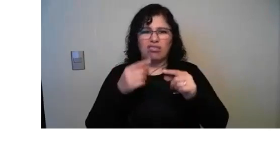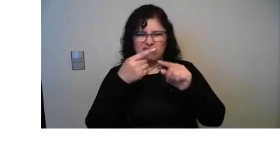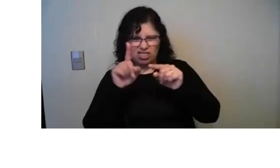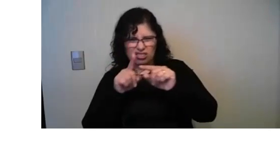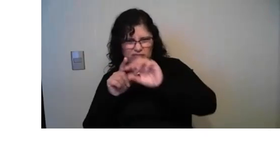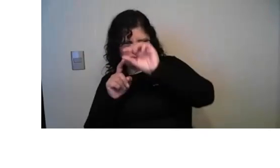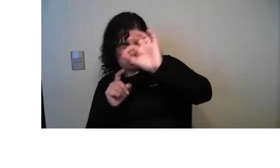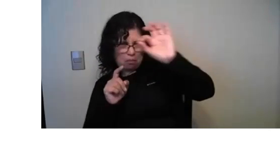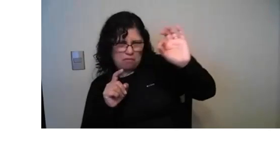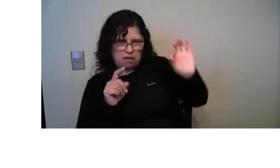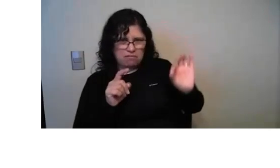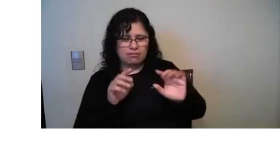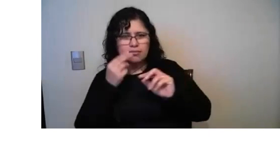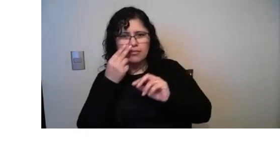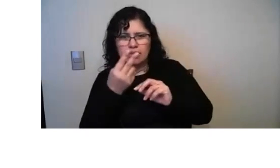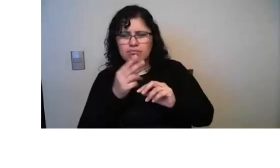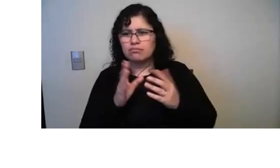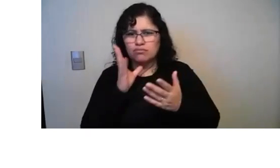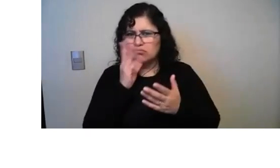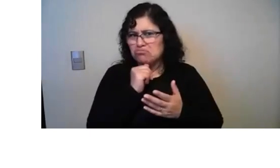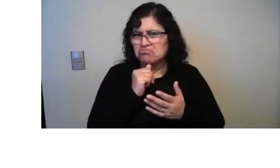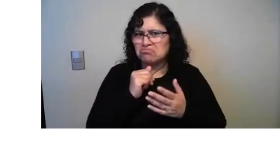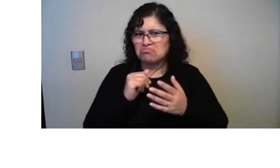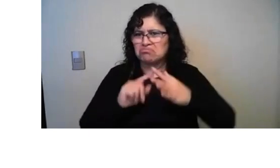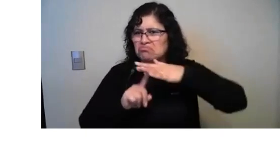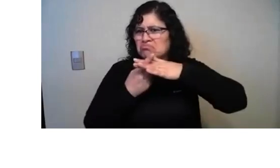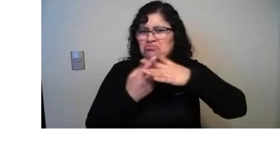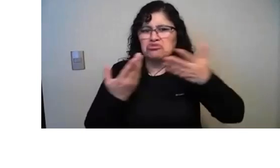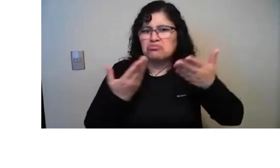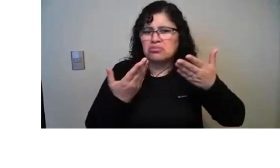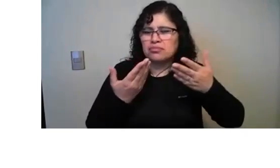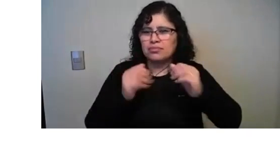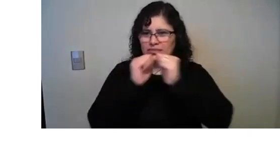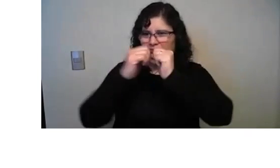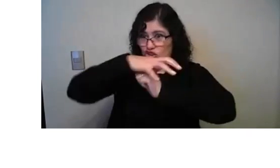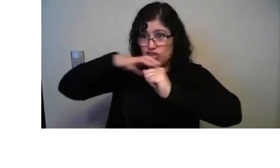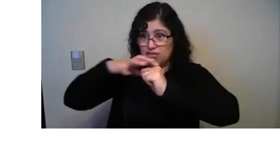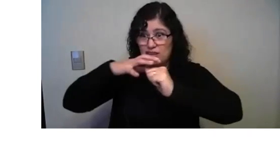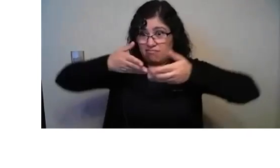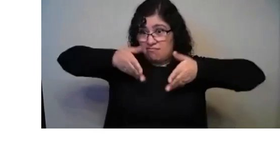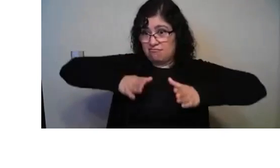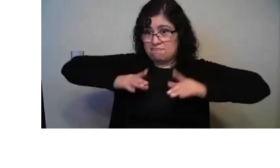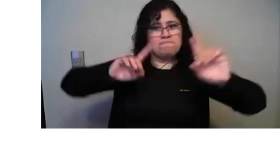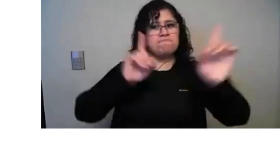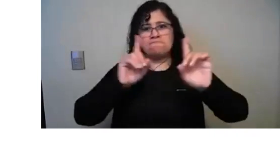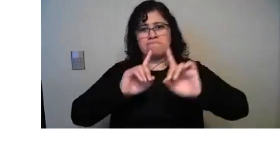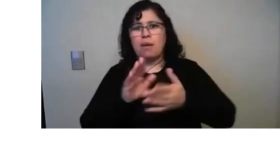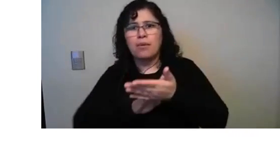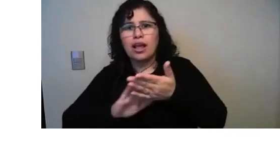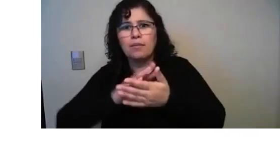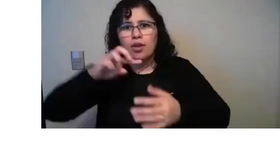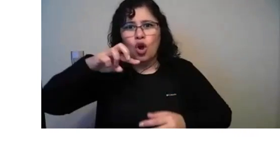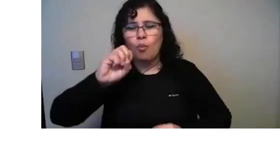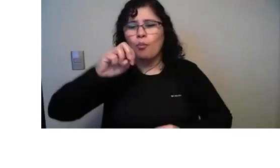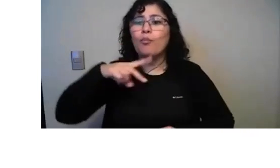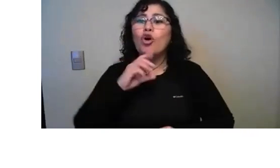los tractos, no tienen un origen en la corteza. Por ejemplo, acá está el tracto ponto